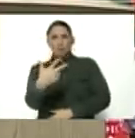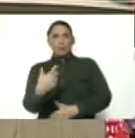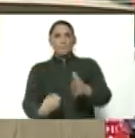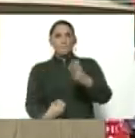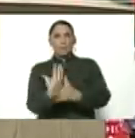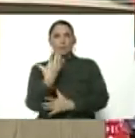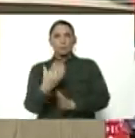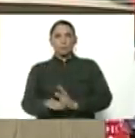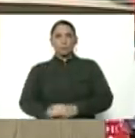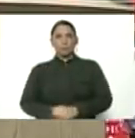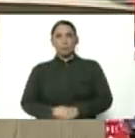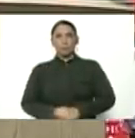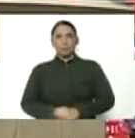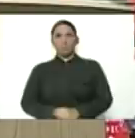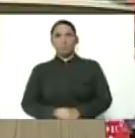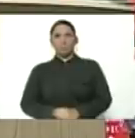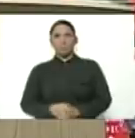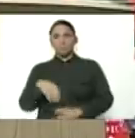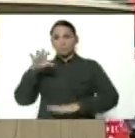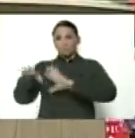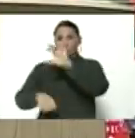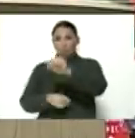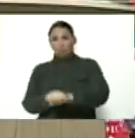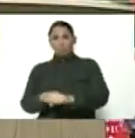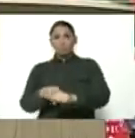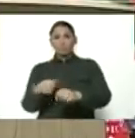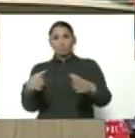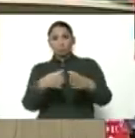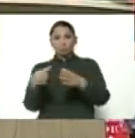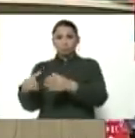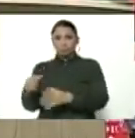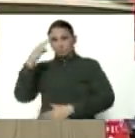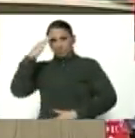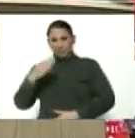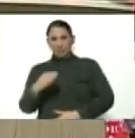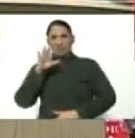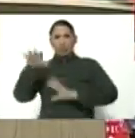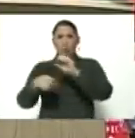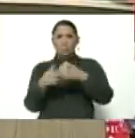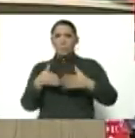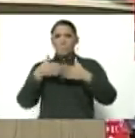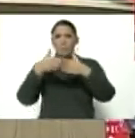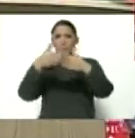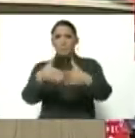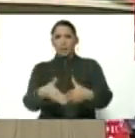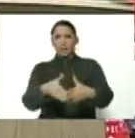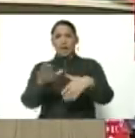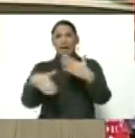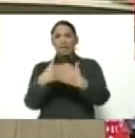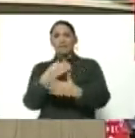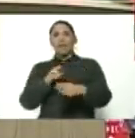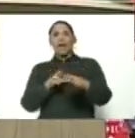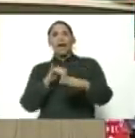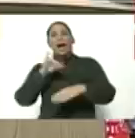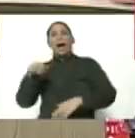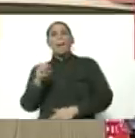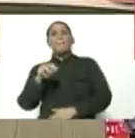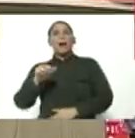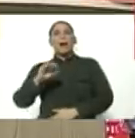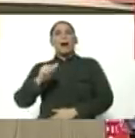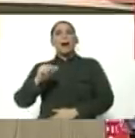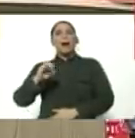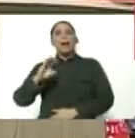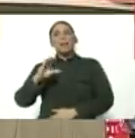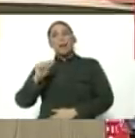mayo. Adquisición de equipamiento militar, adquisición de una lancha que luego fue llevada a Jamaica y a Curazao. Es